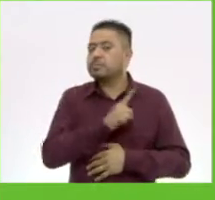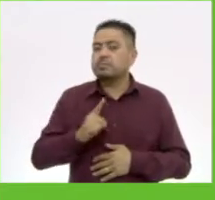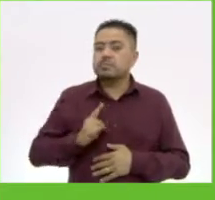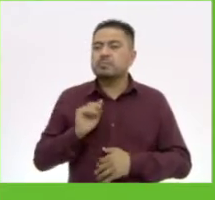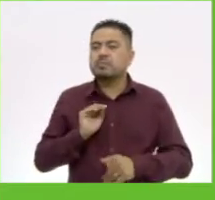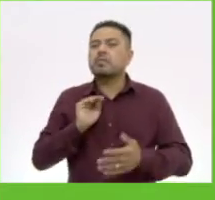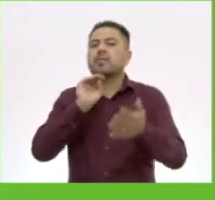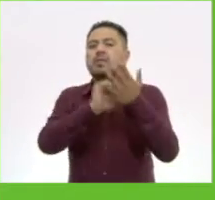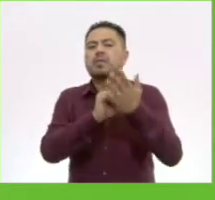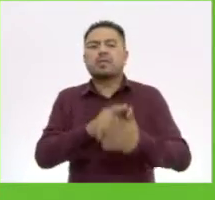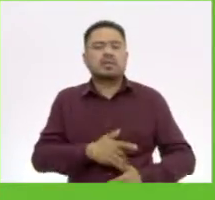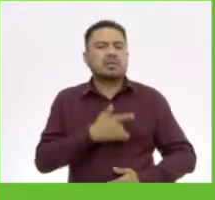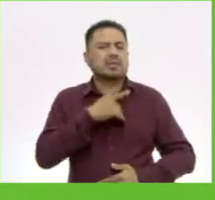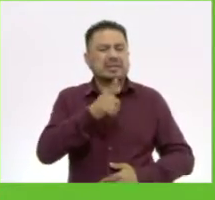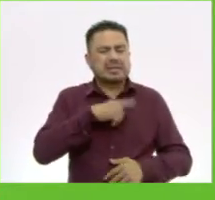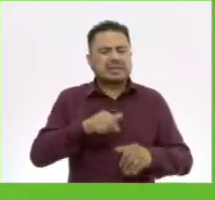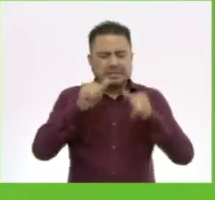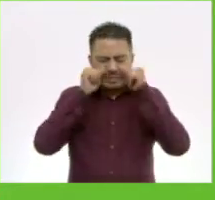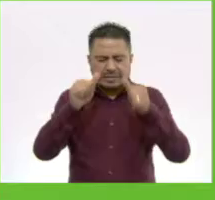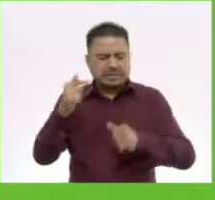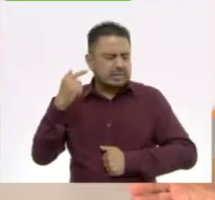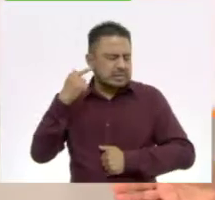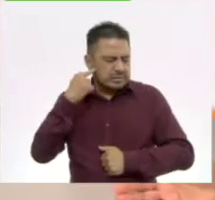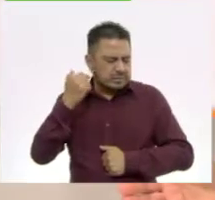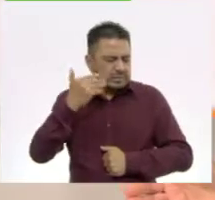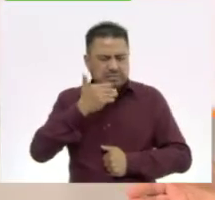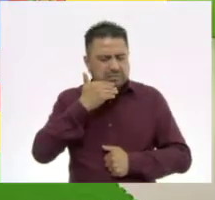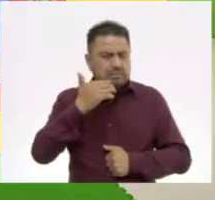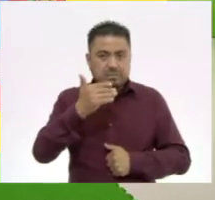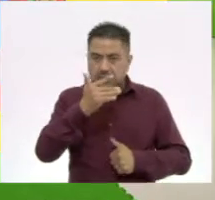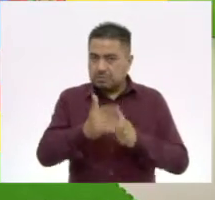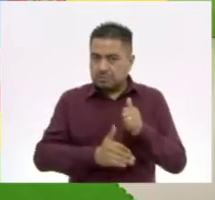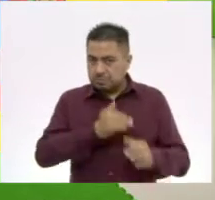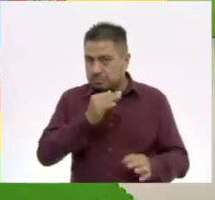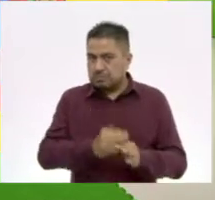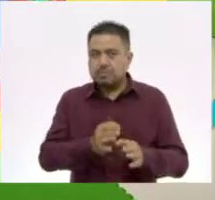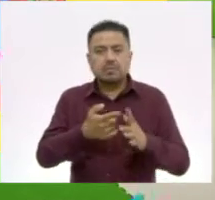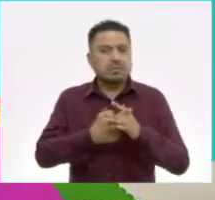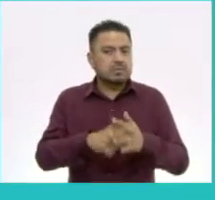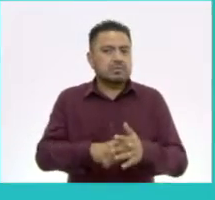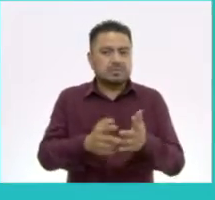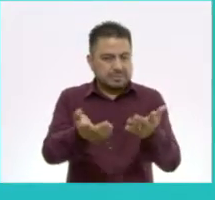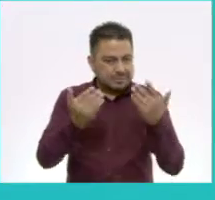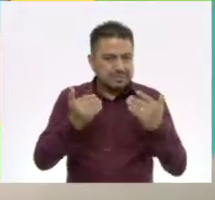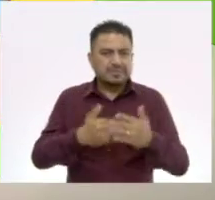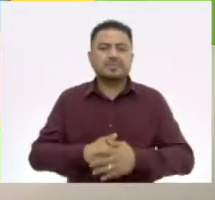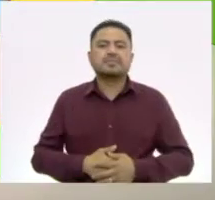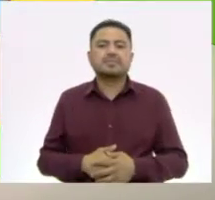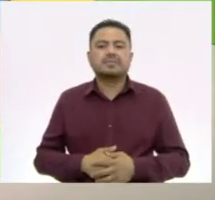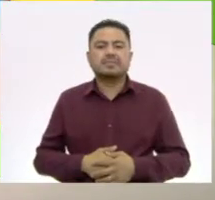poner nuestro sentido del oído sumamente atento que estás lista vamos a comenzar